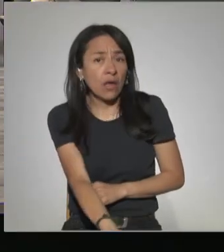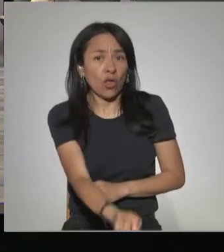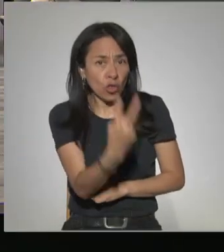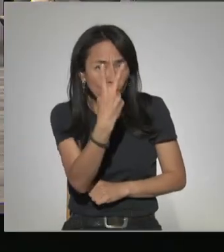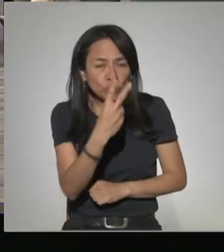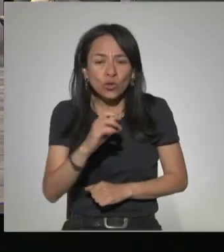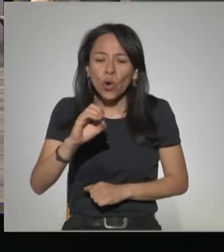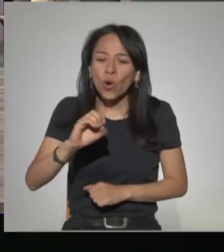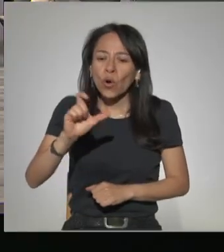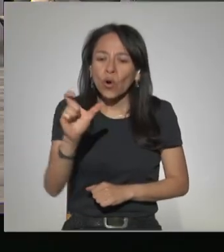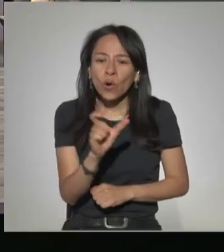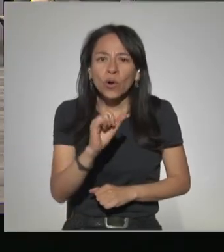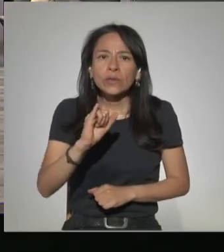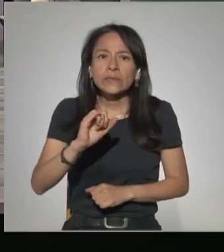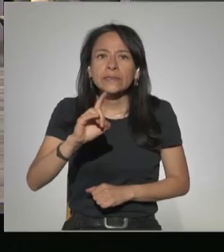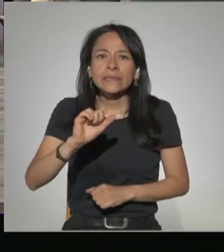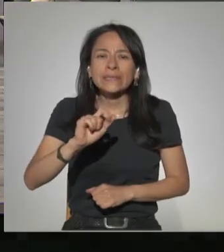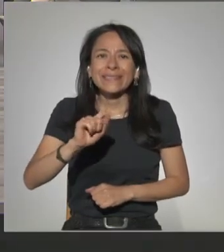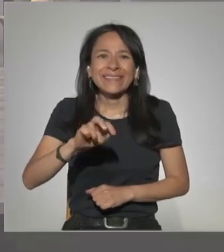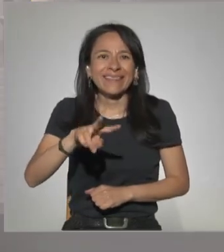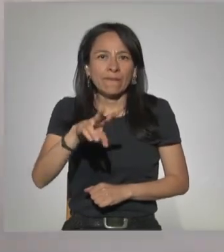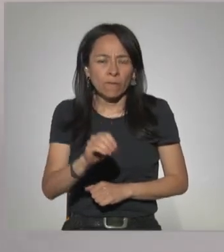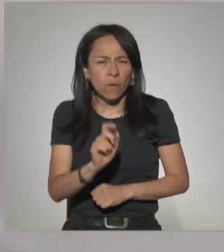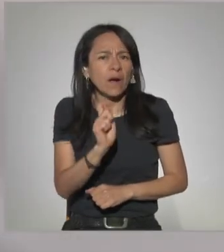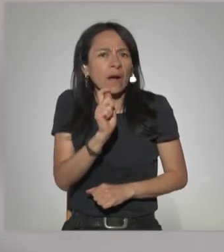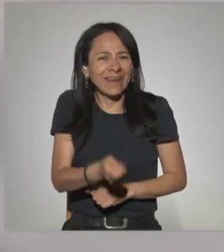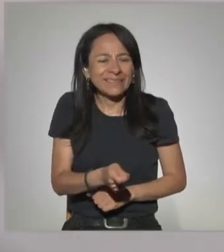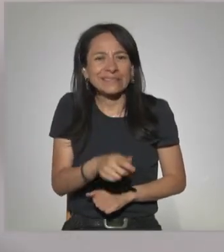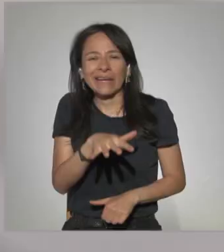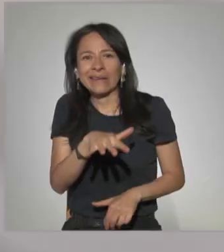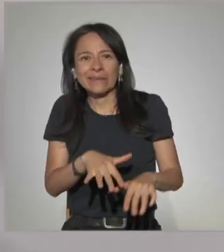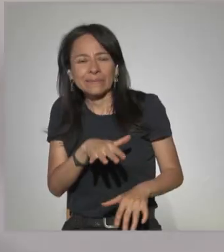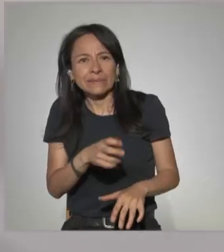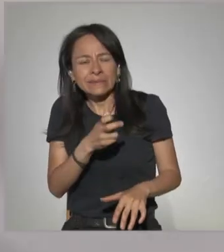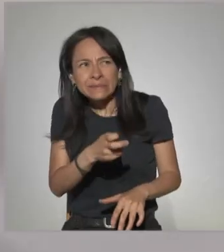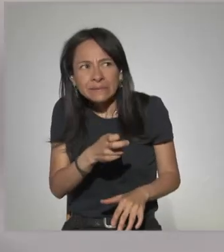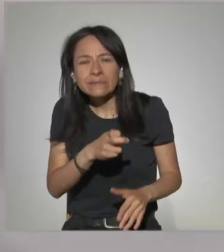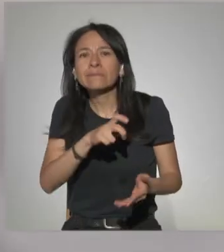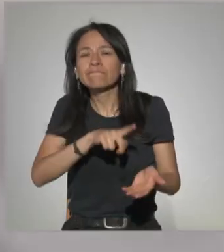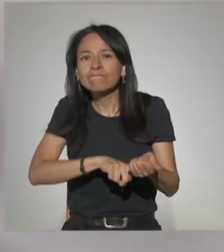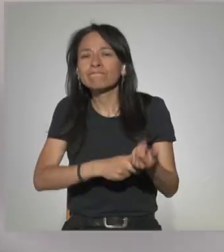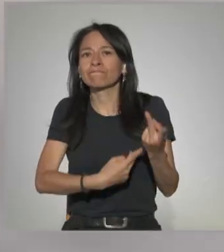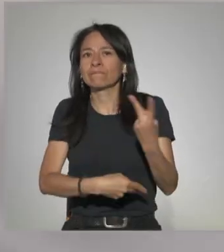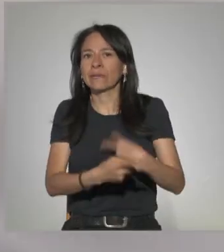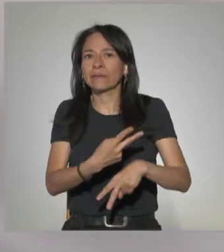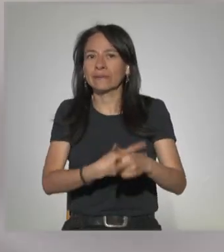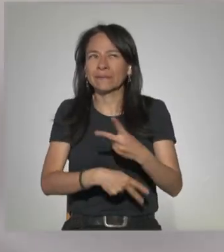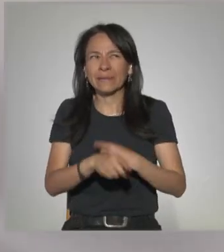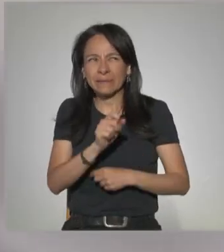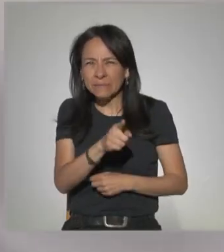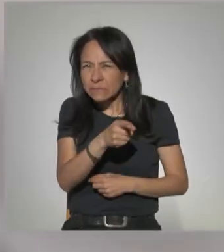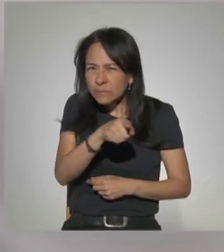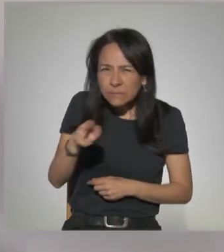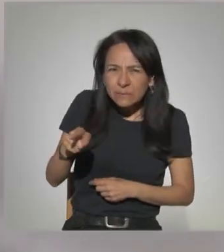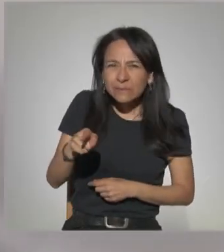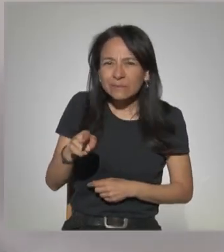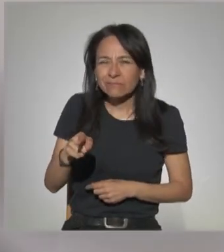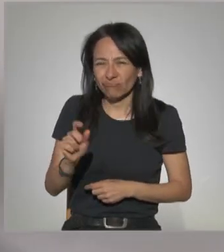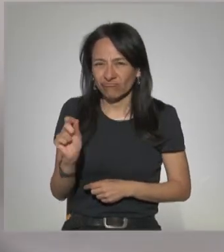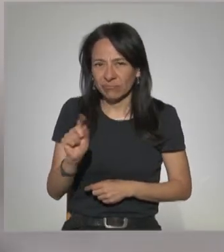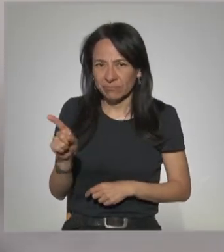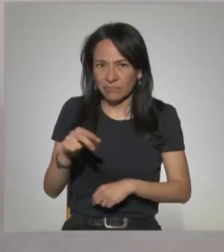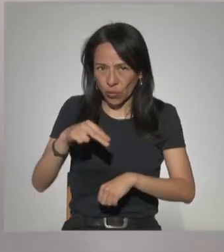oxidativo, que es el que huimos y es el que está mantenido, como decían los